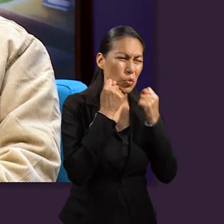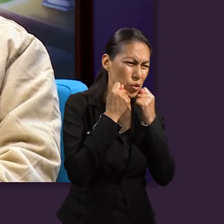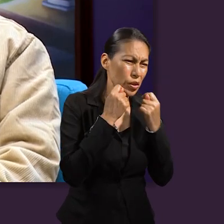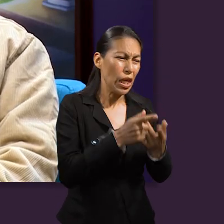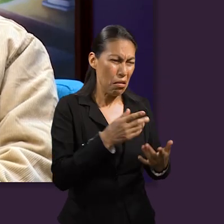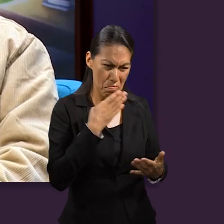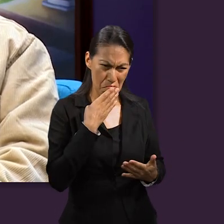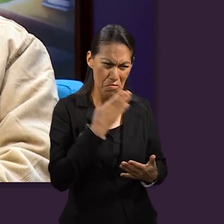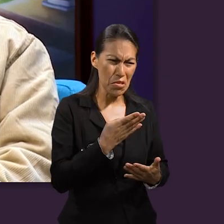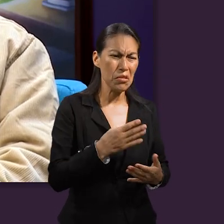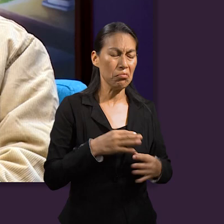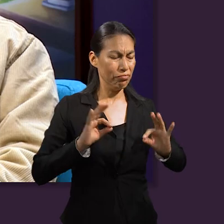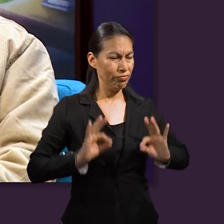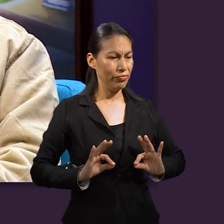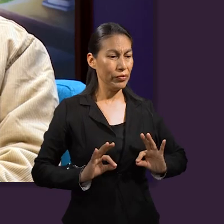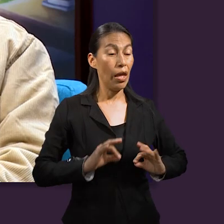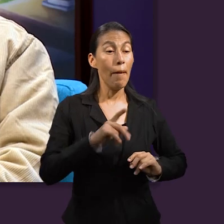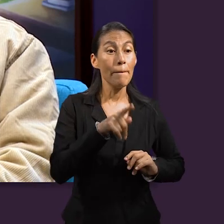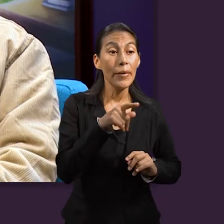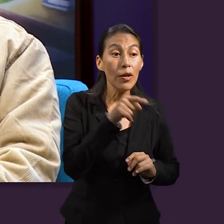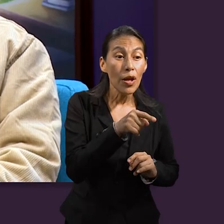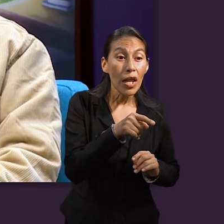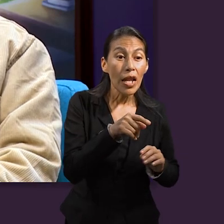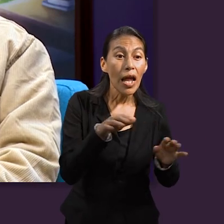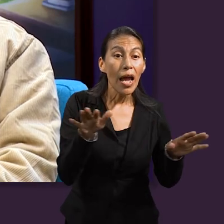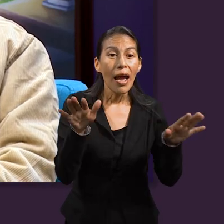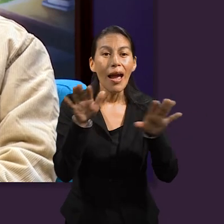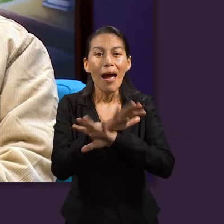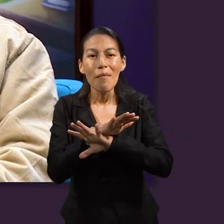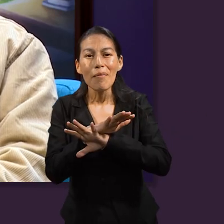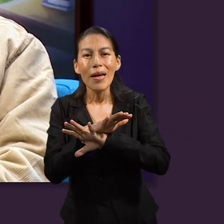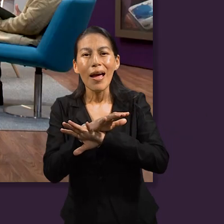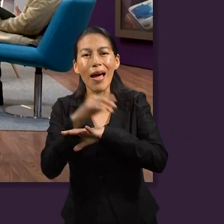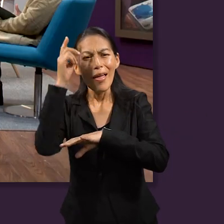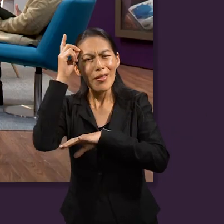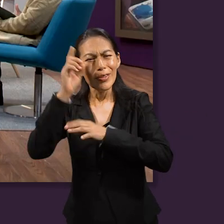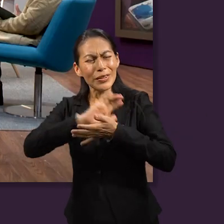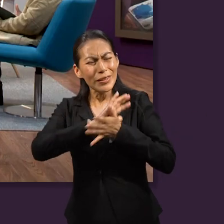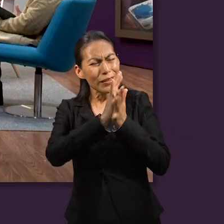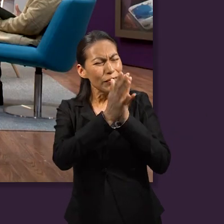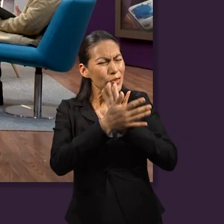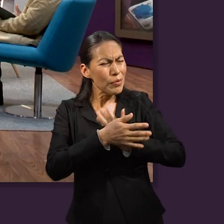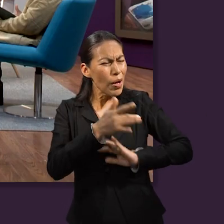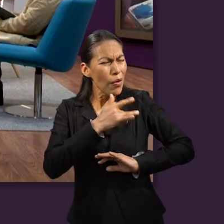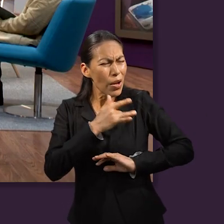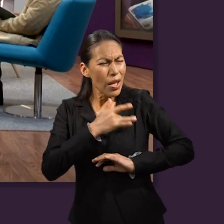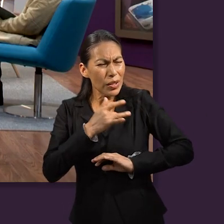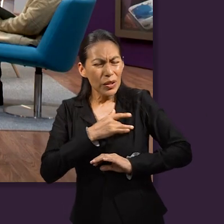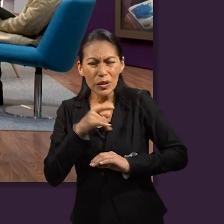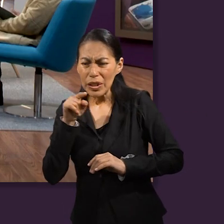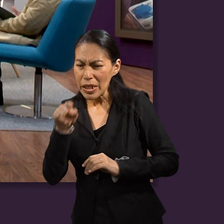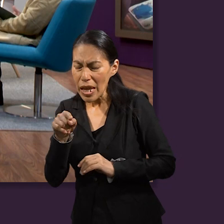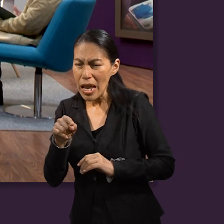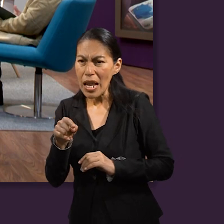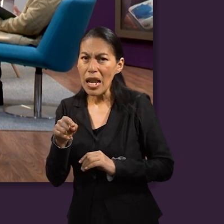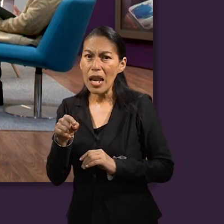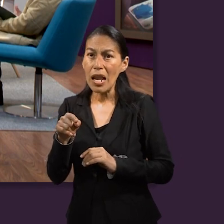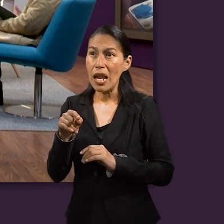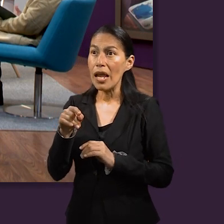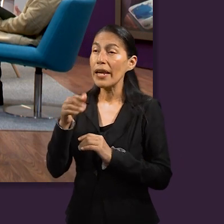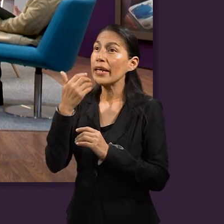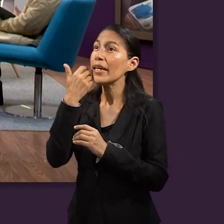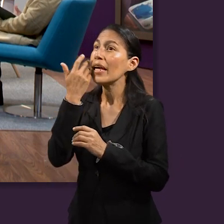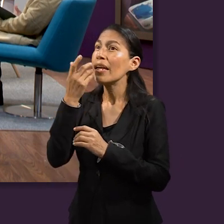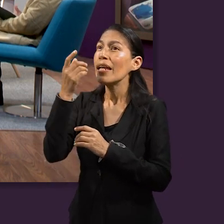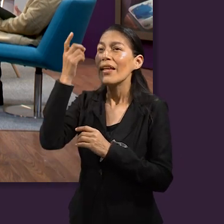jacob que ya no busca una bendición humana o material sino busca algo muchísimo más grande que viene a ser la bendición